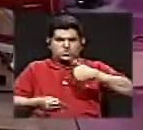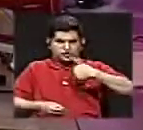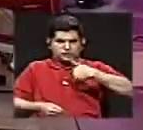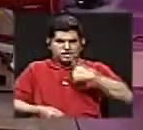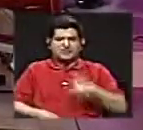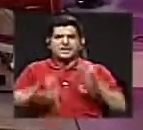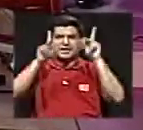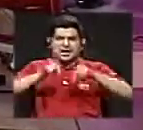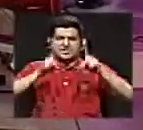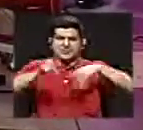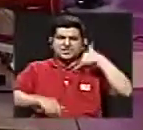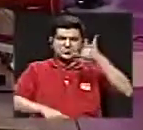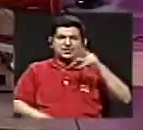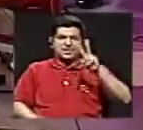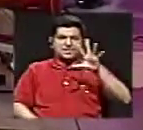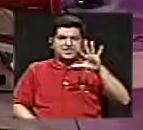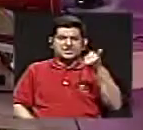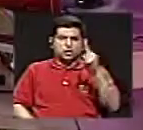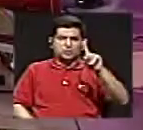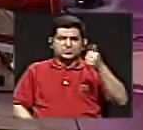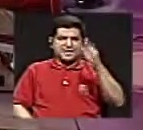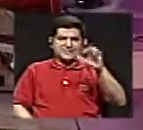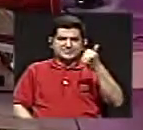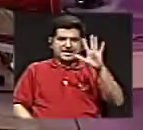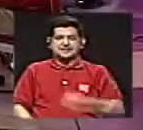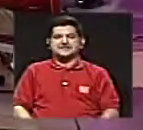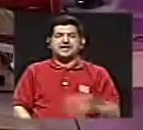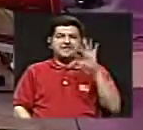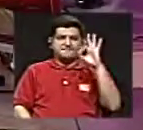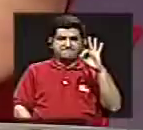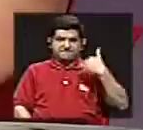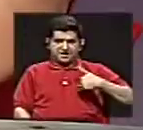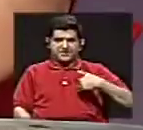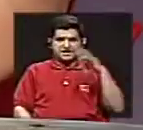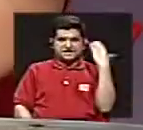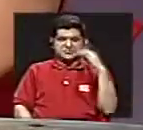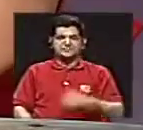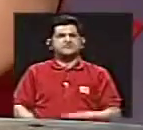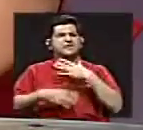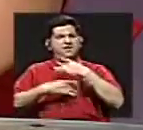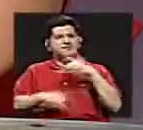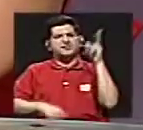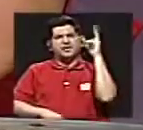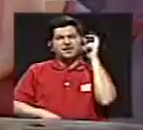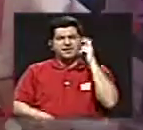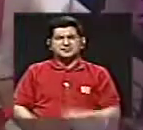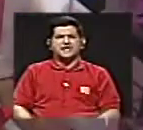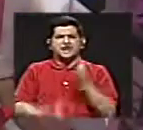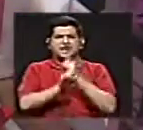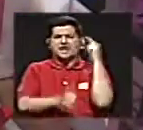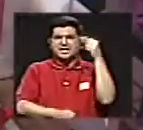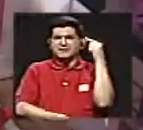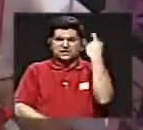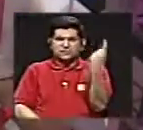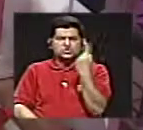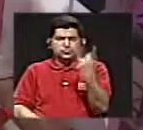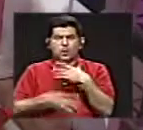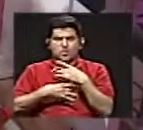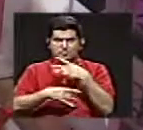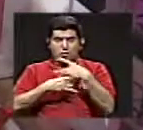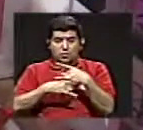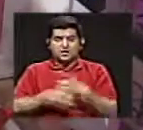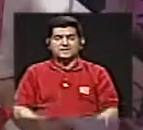que han ingresado, sí, bueno, de las personas que han llamado al 2511-1515. Dice Félix de Cartago, Le llama la atención oír cómo las entidades de gobierno, siempre con